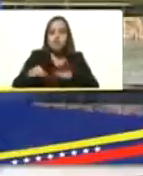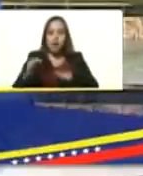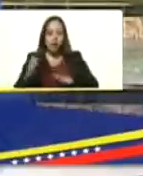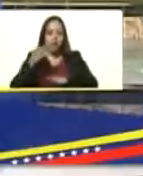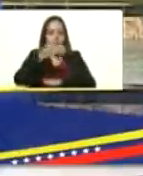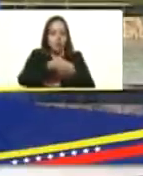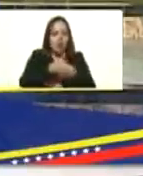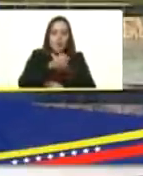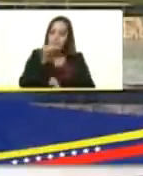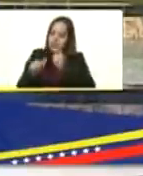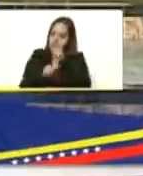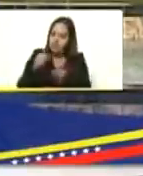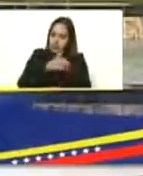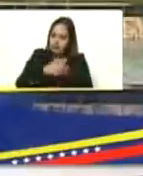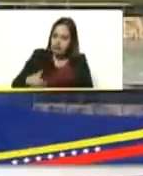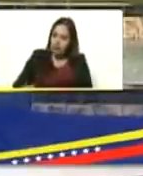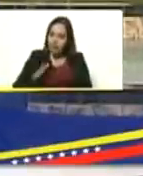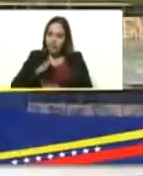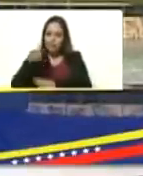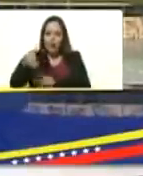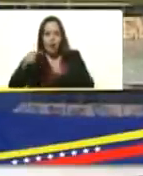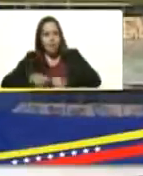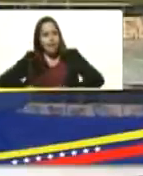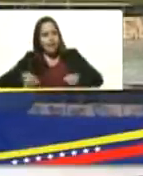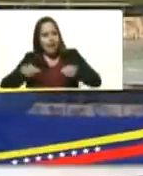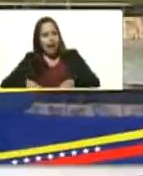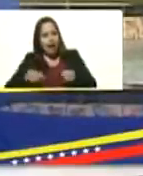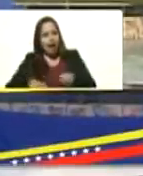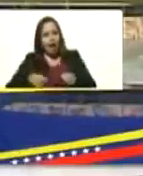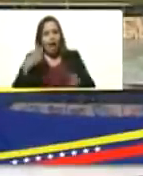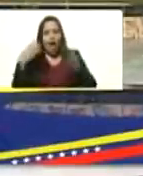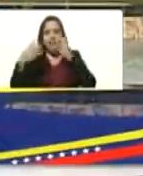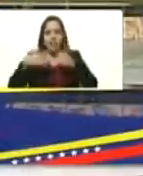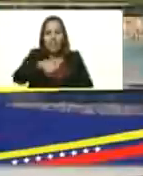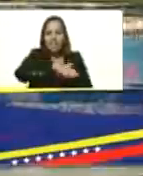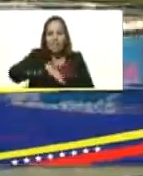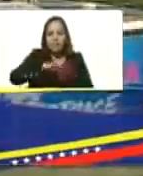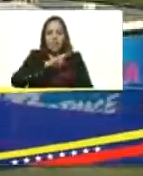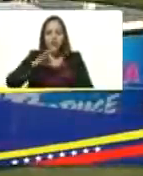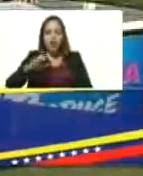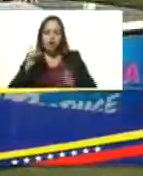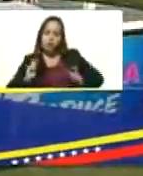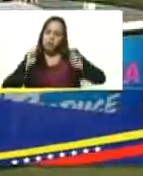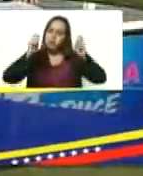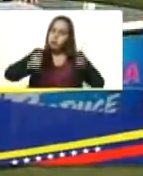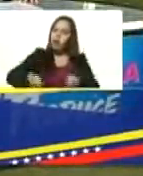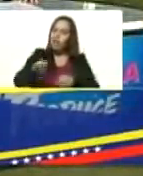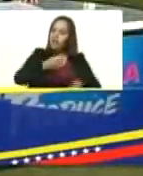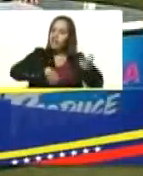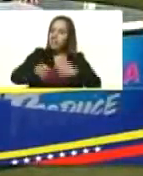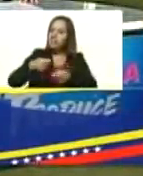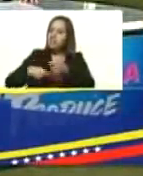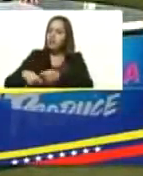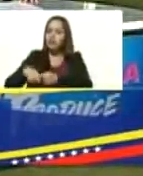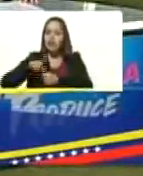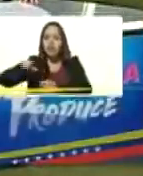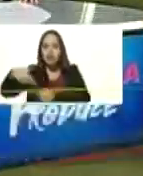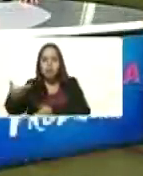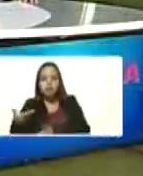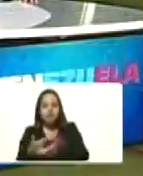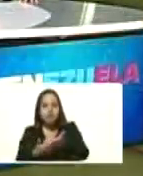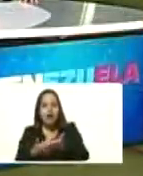vicepresidenta a los mercados populares a las ferias del campo soberano y pone su producto y que recibe a cambio